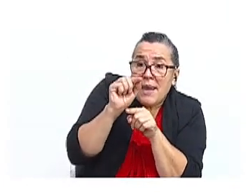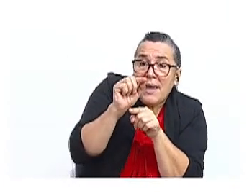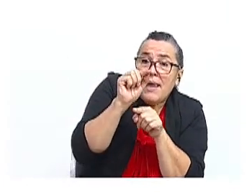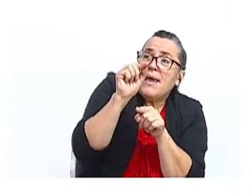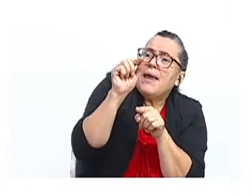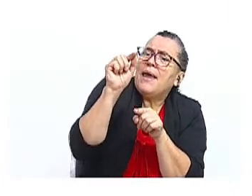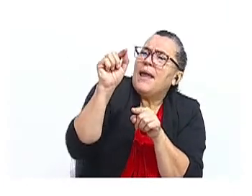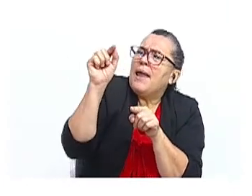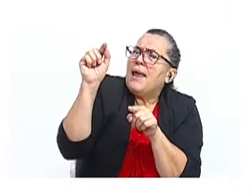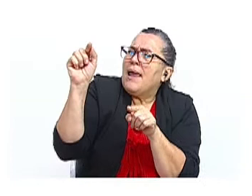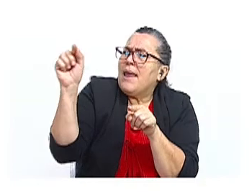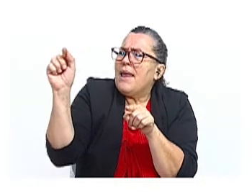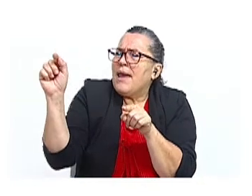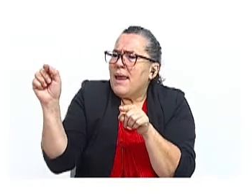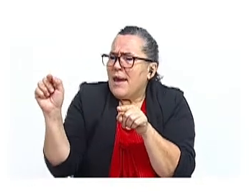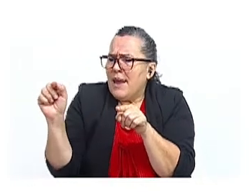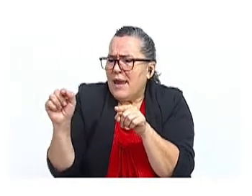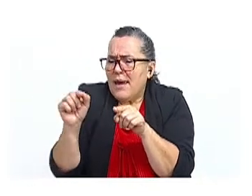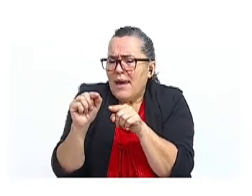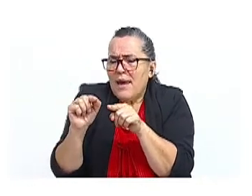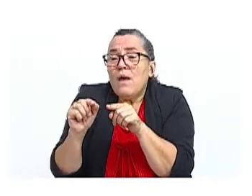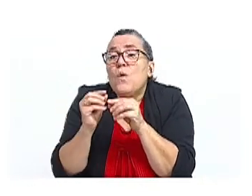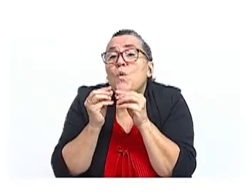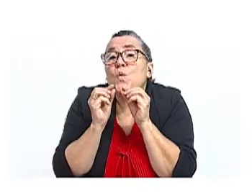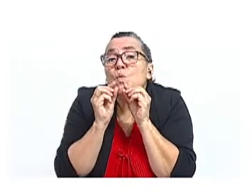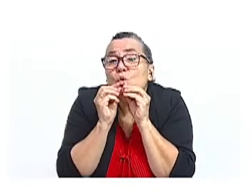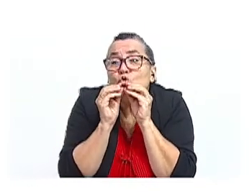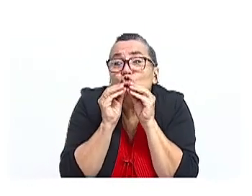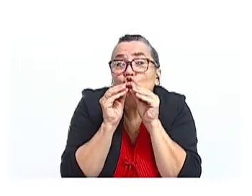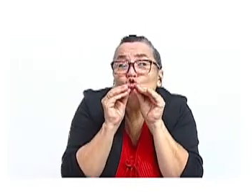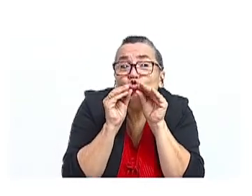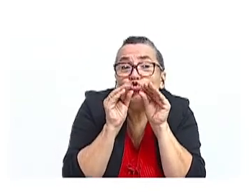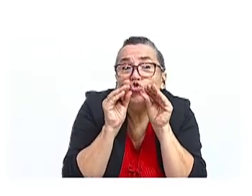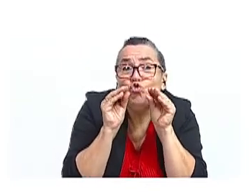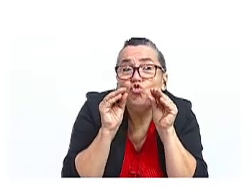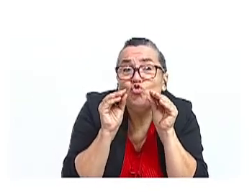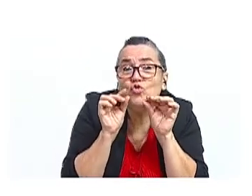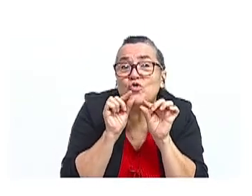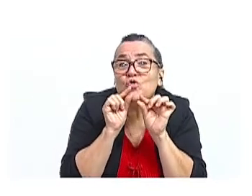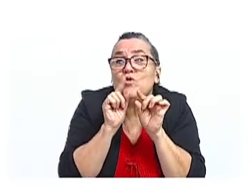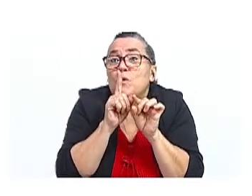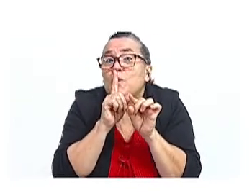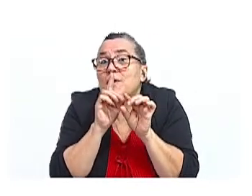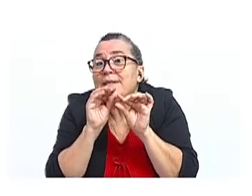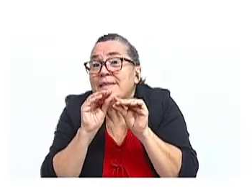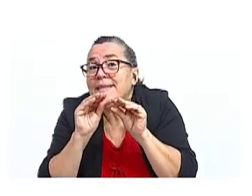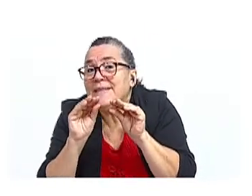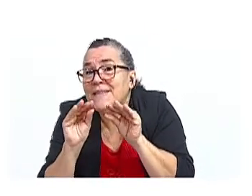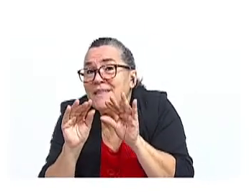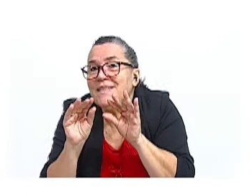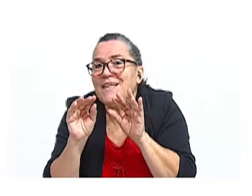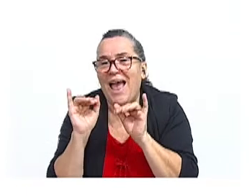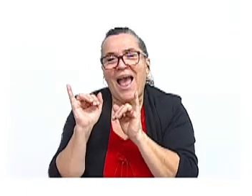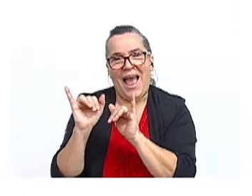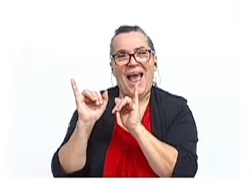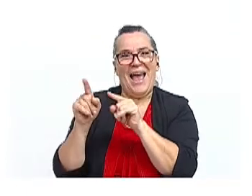quieto, encontrarán delimitado por líneas discontinuas, como